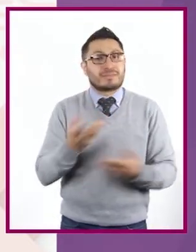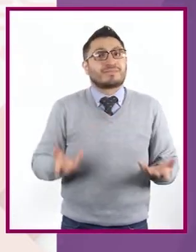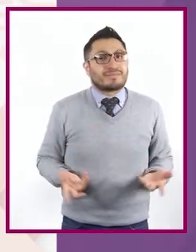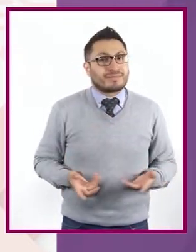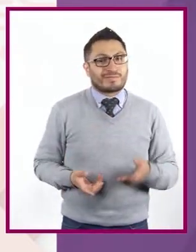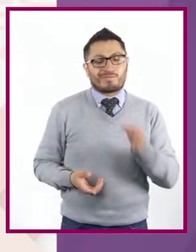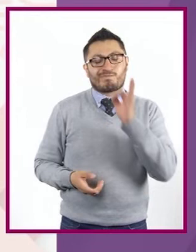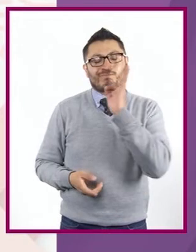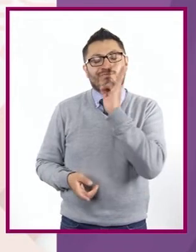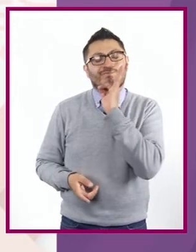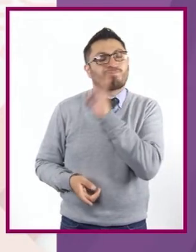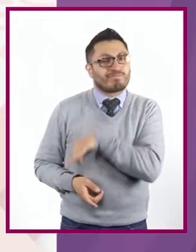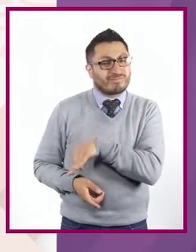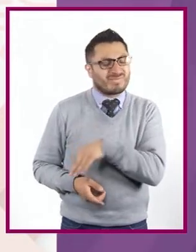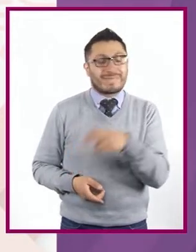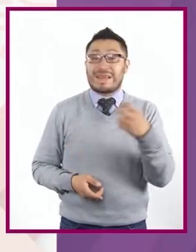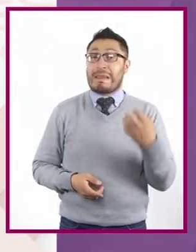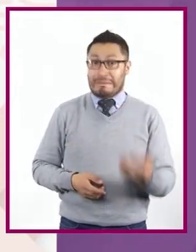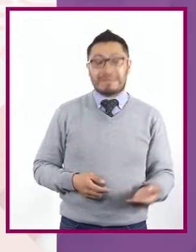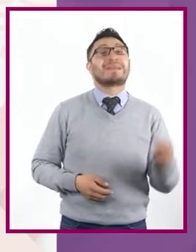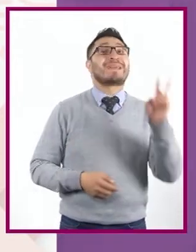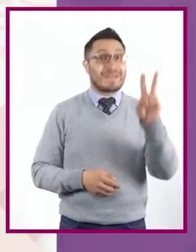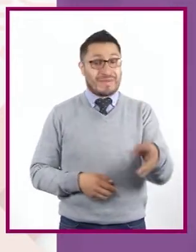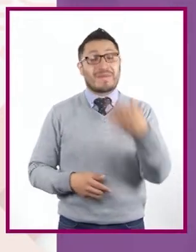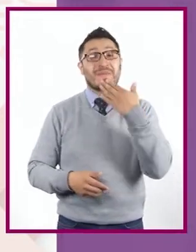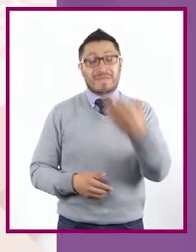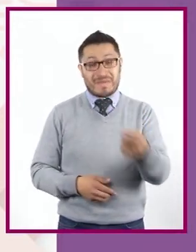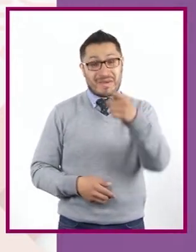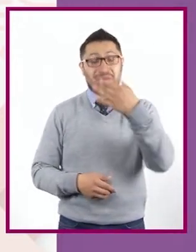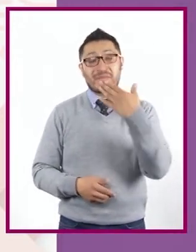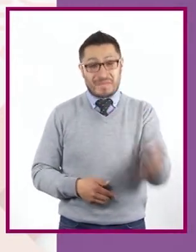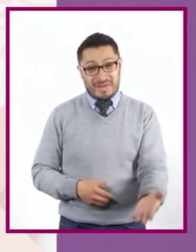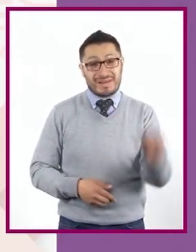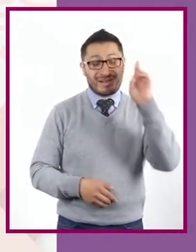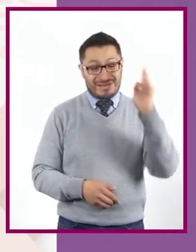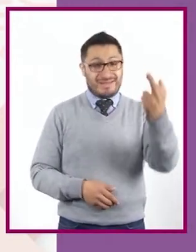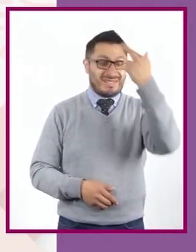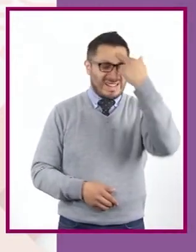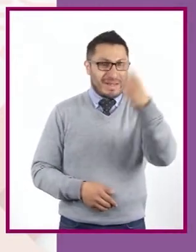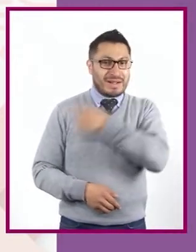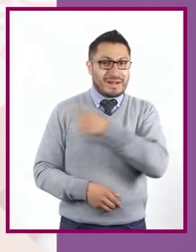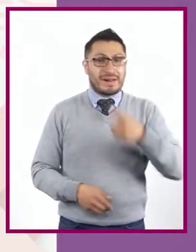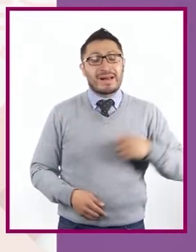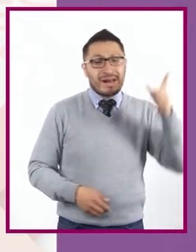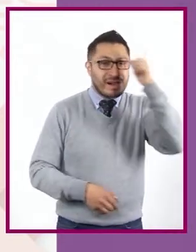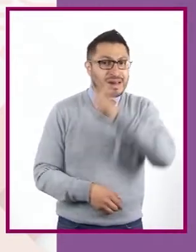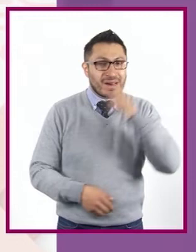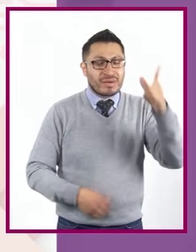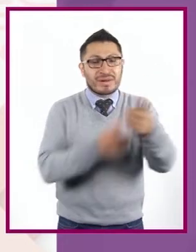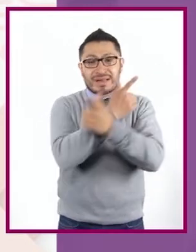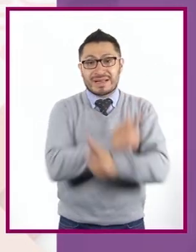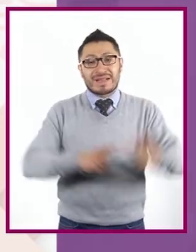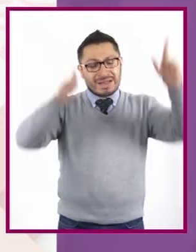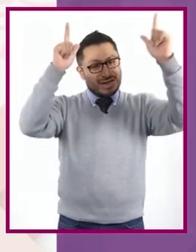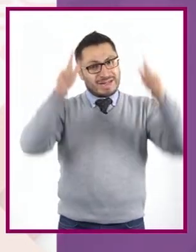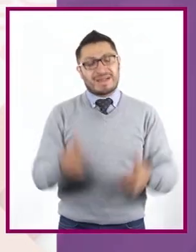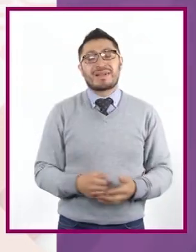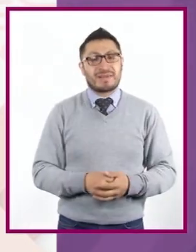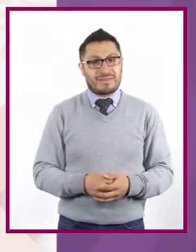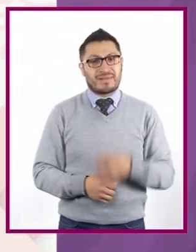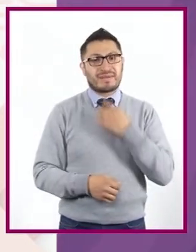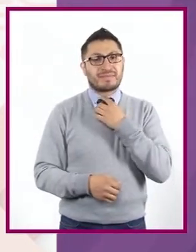Es falso. Muy bien, correcto. Recordemos que debe ser un lenguaje libre de muletillas y